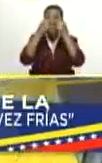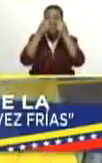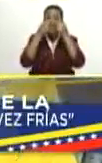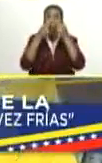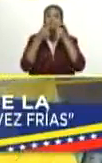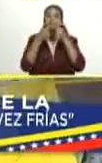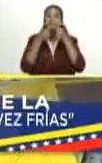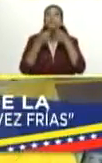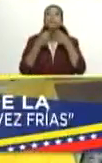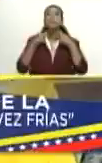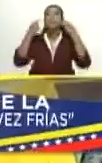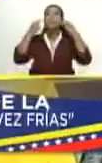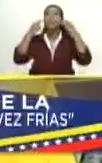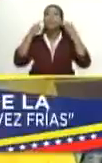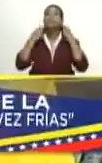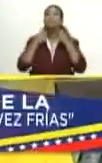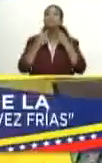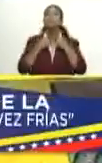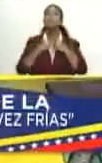otorrinolaringología.